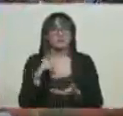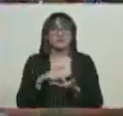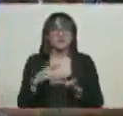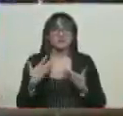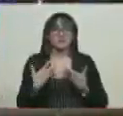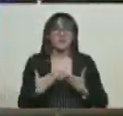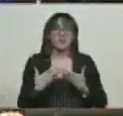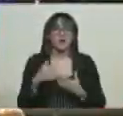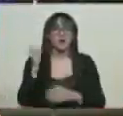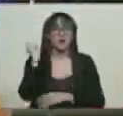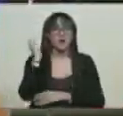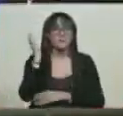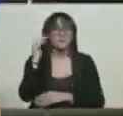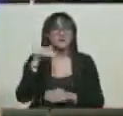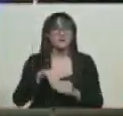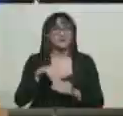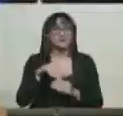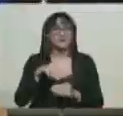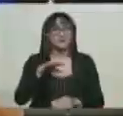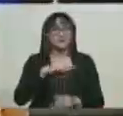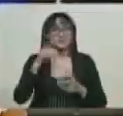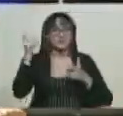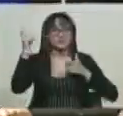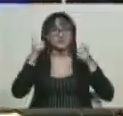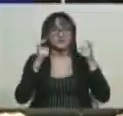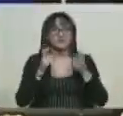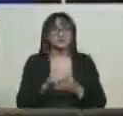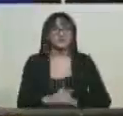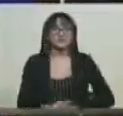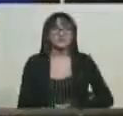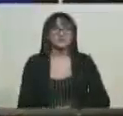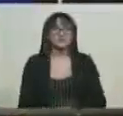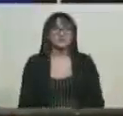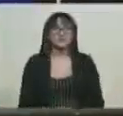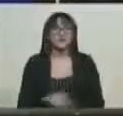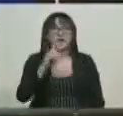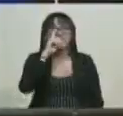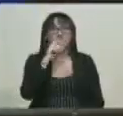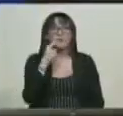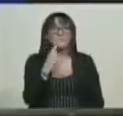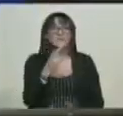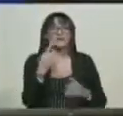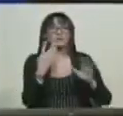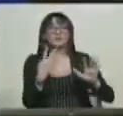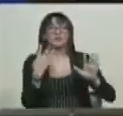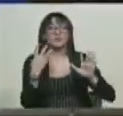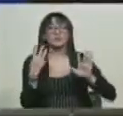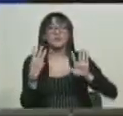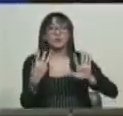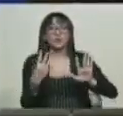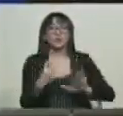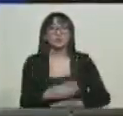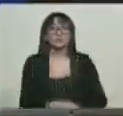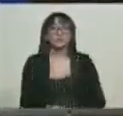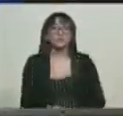electorales. Las campañas electorales del comandante Chávez desde el año 1998.